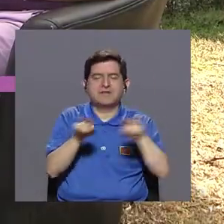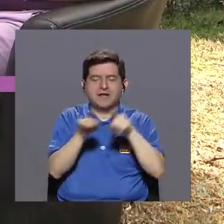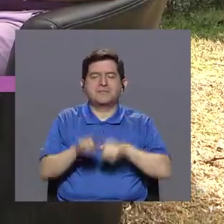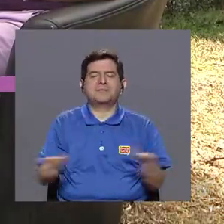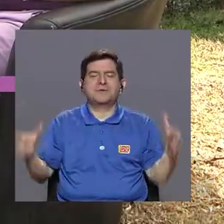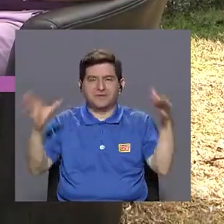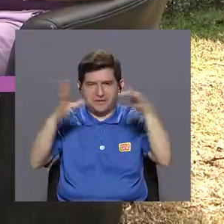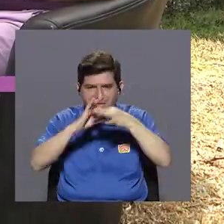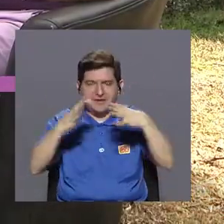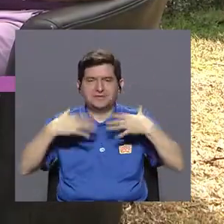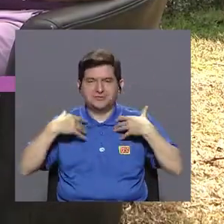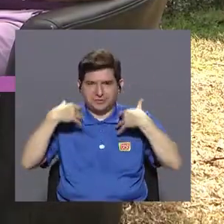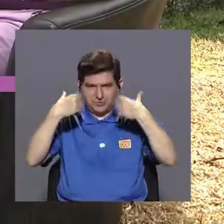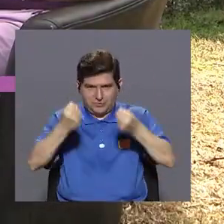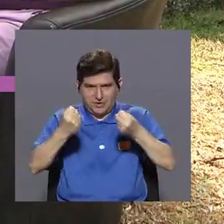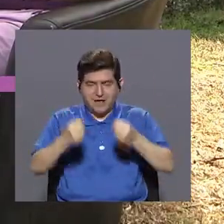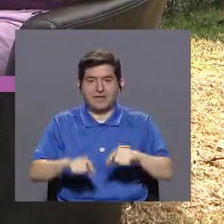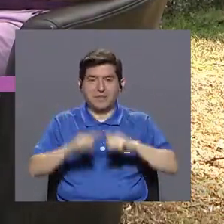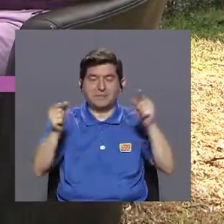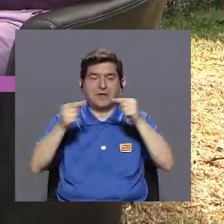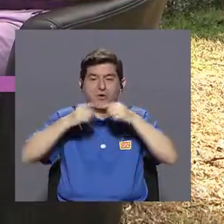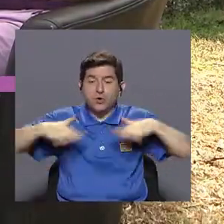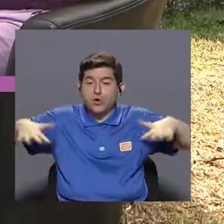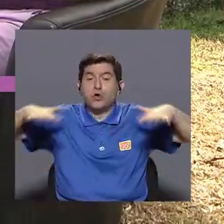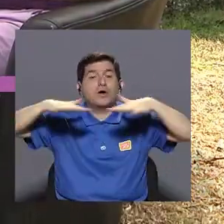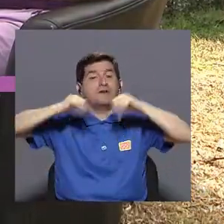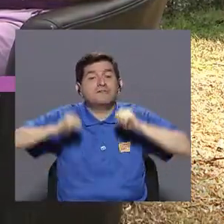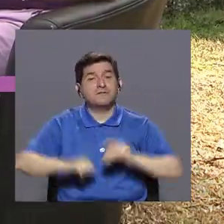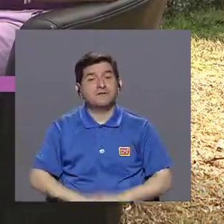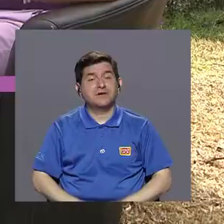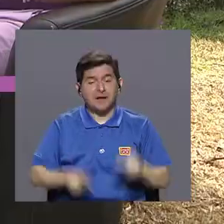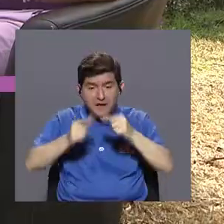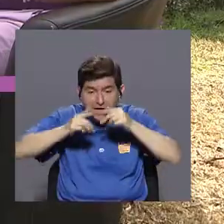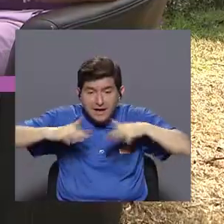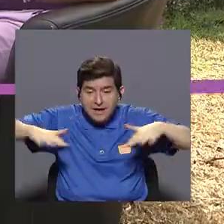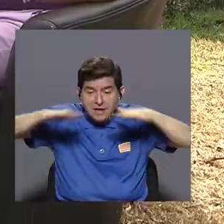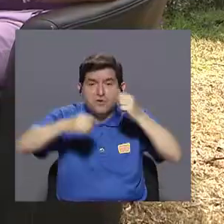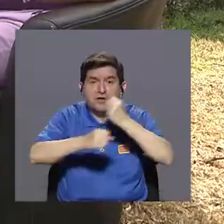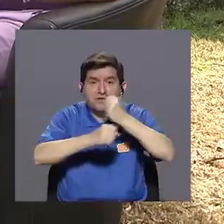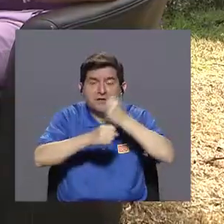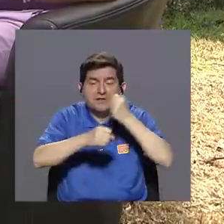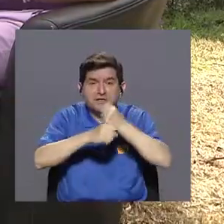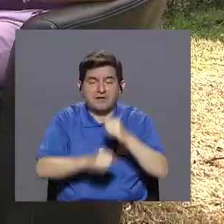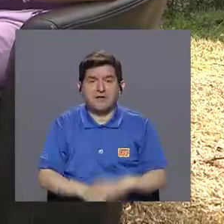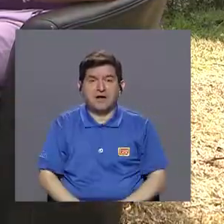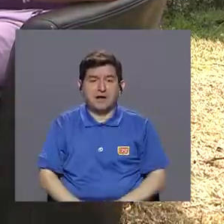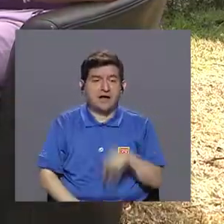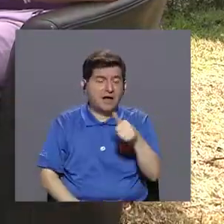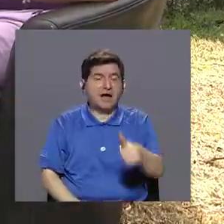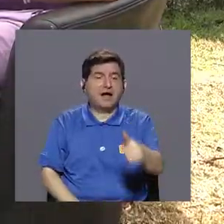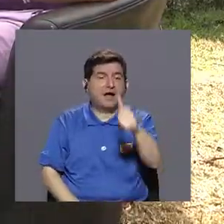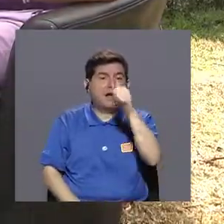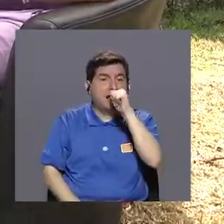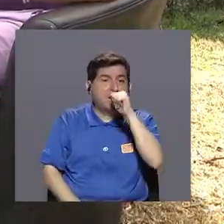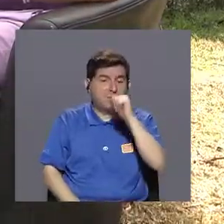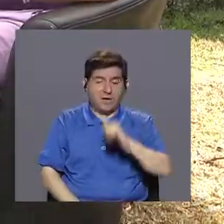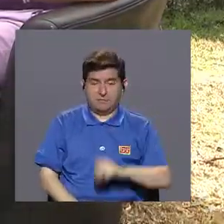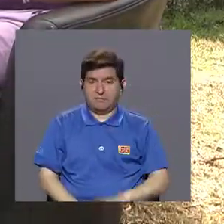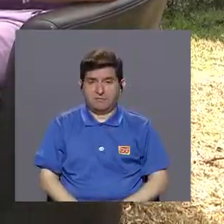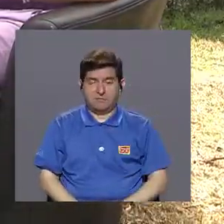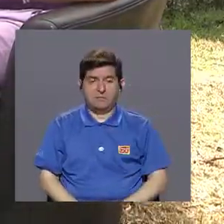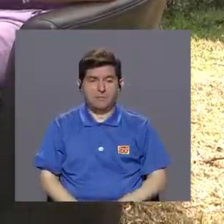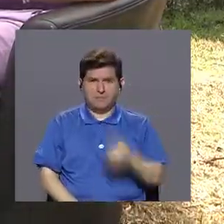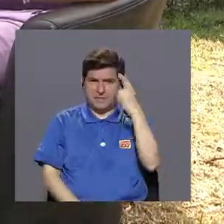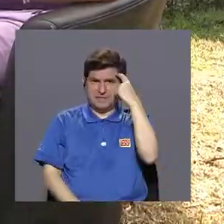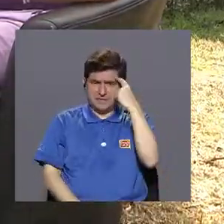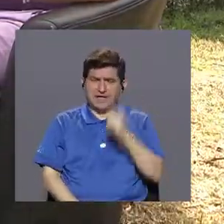también tiene que ver con salud, pero es geografía. Geografía trabaja el tema de las aguas, del agua